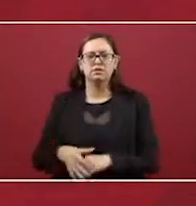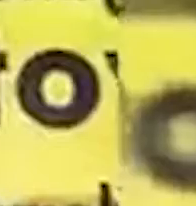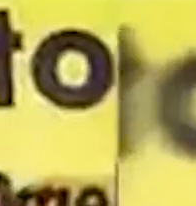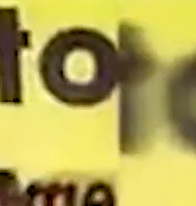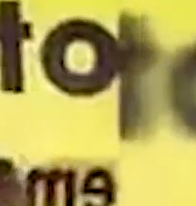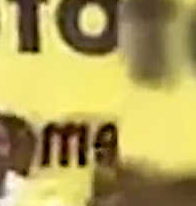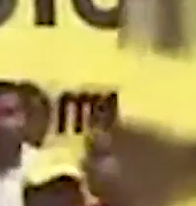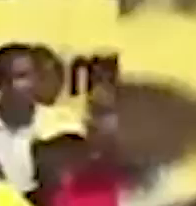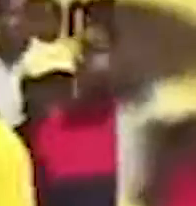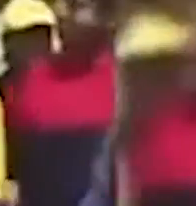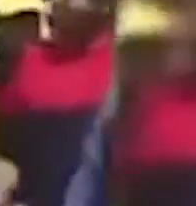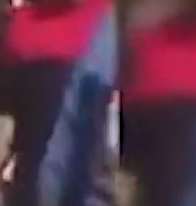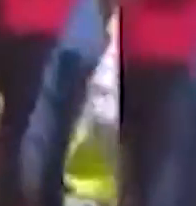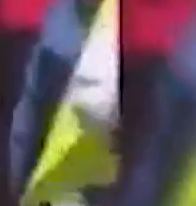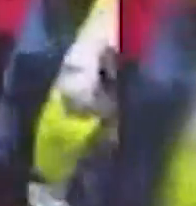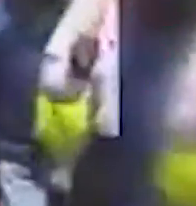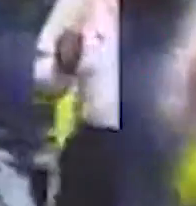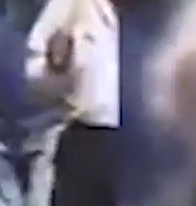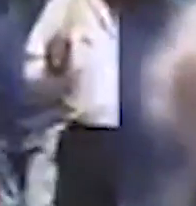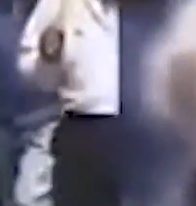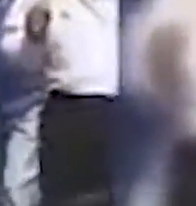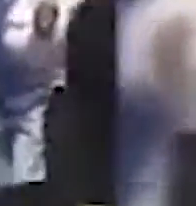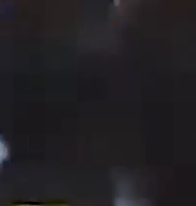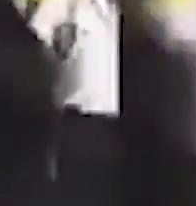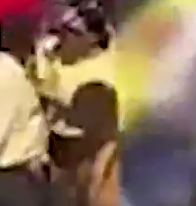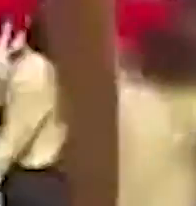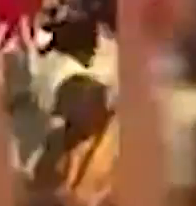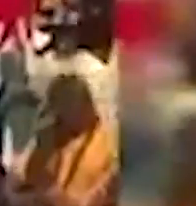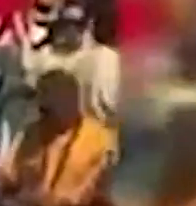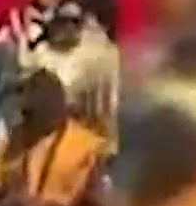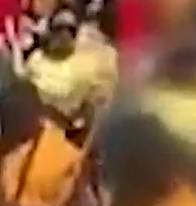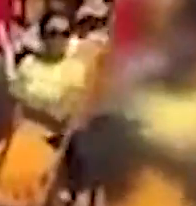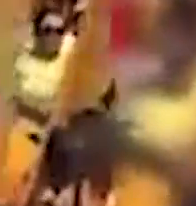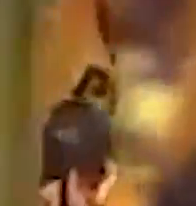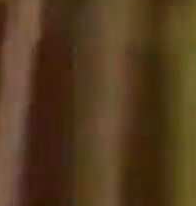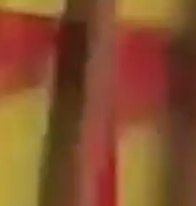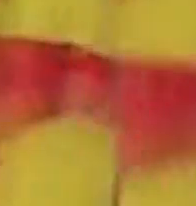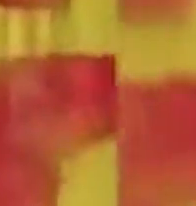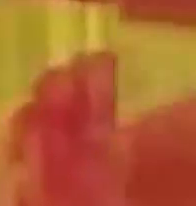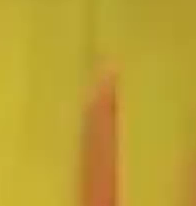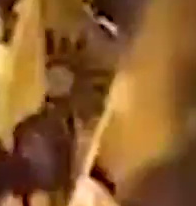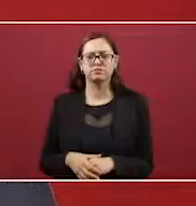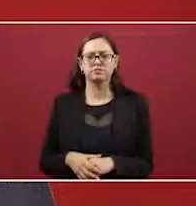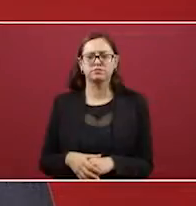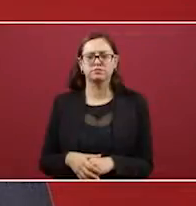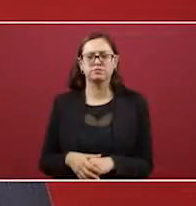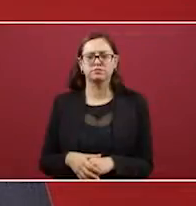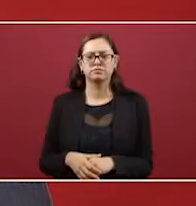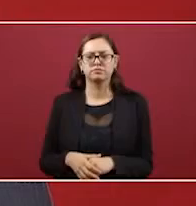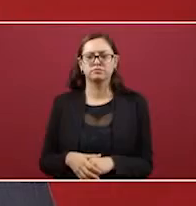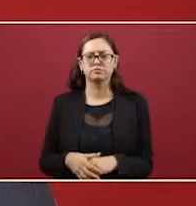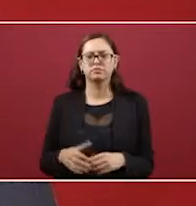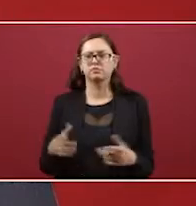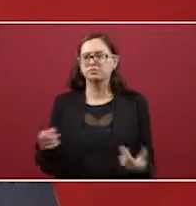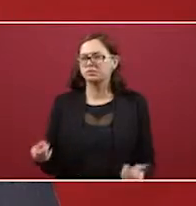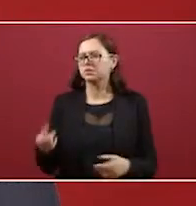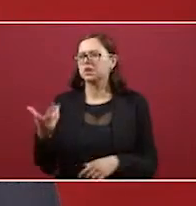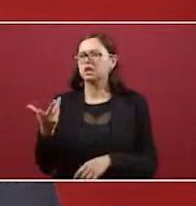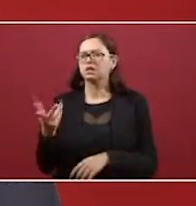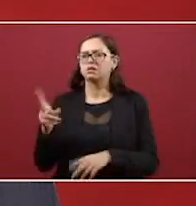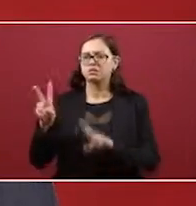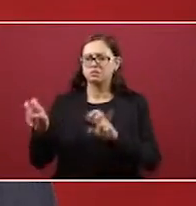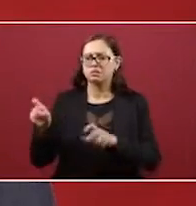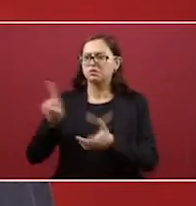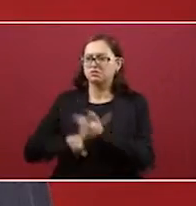dentro de la serie documental llamada el populismo en américa latina aunque se negó a dar nombres prometió proporcionar las pruebas de sus dichos afirmó